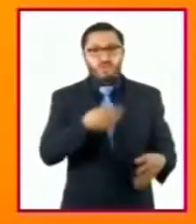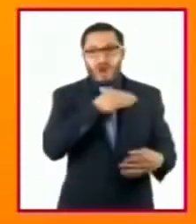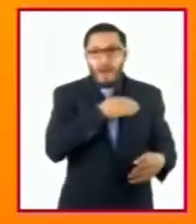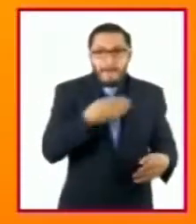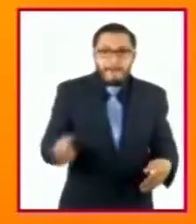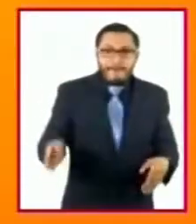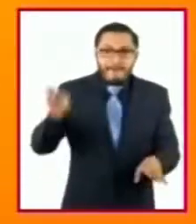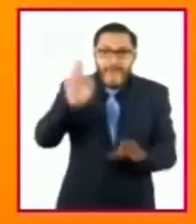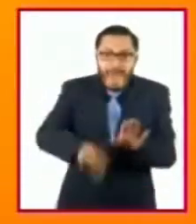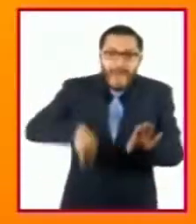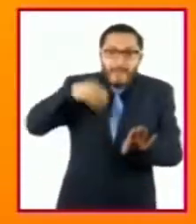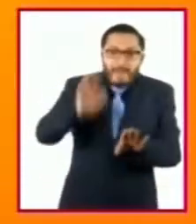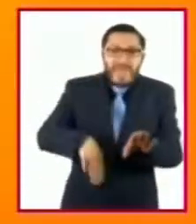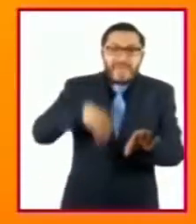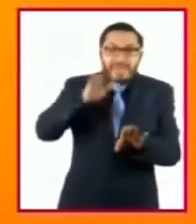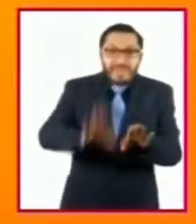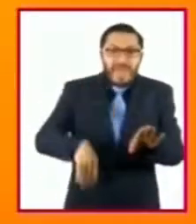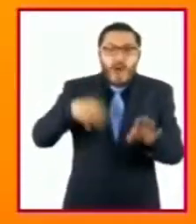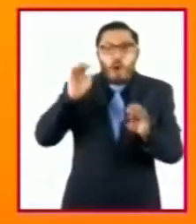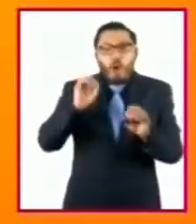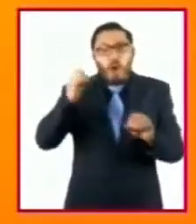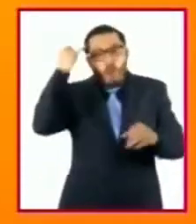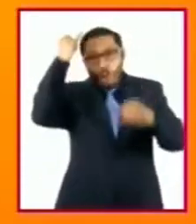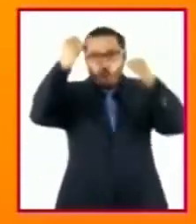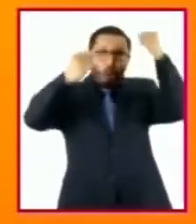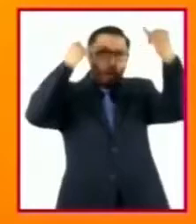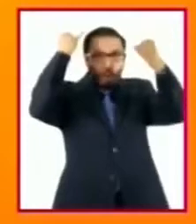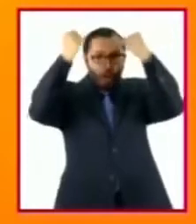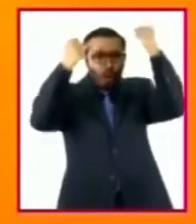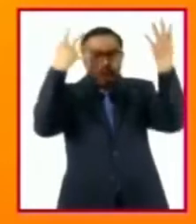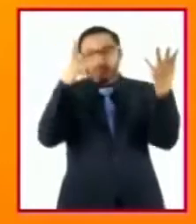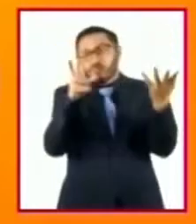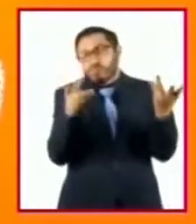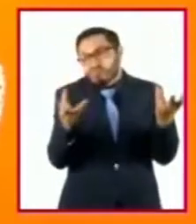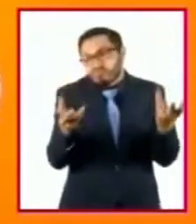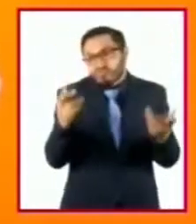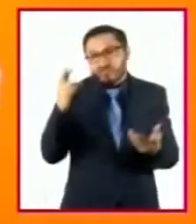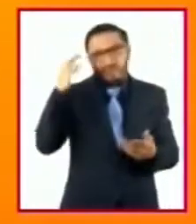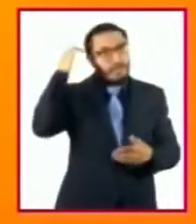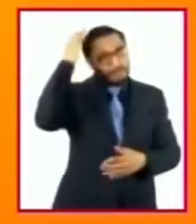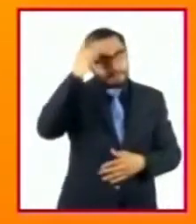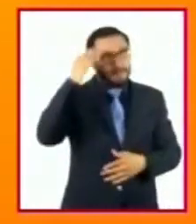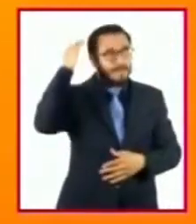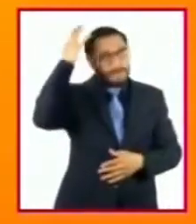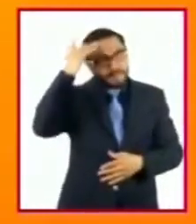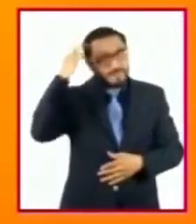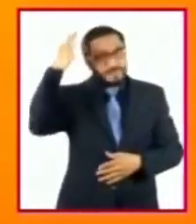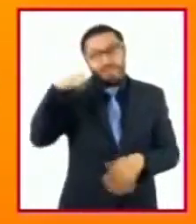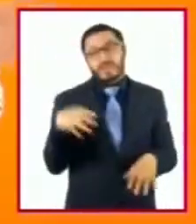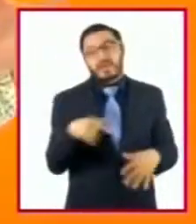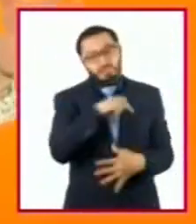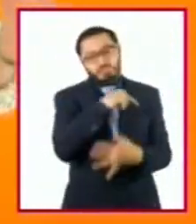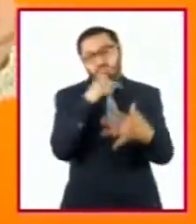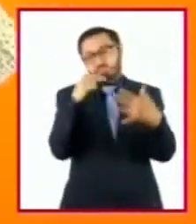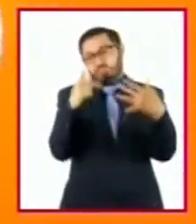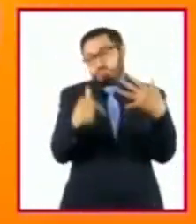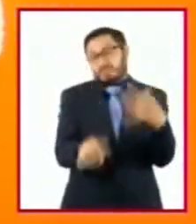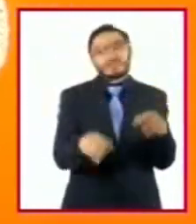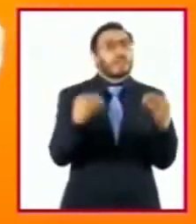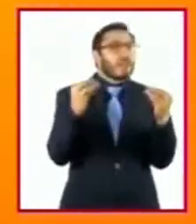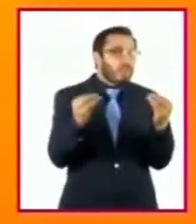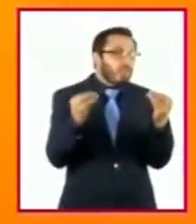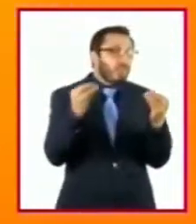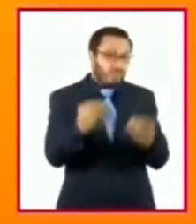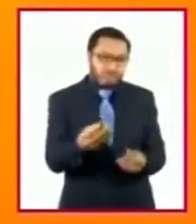muy bueno, eres muy creativo, eres muy racional. Entonces, por supuesto que recibimos